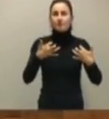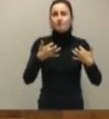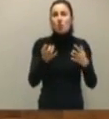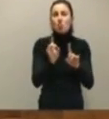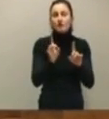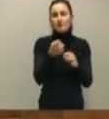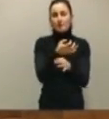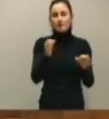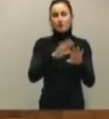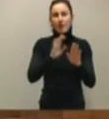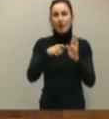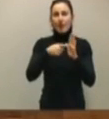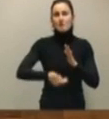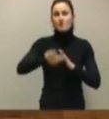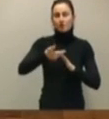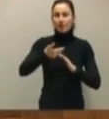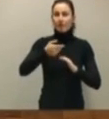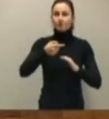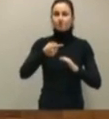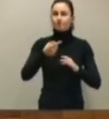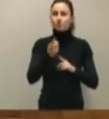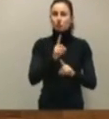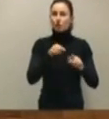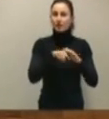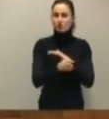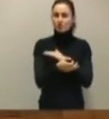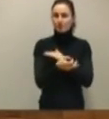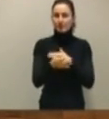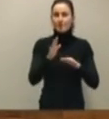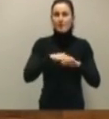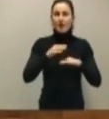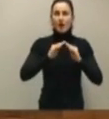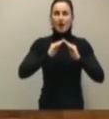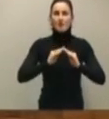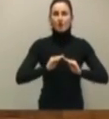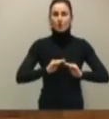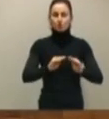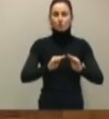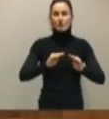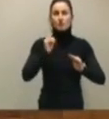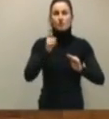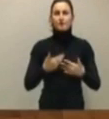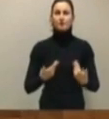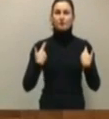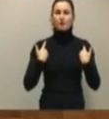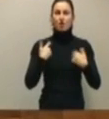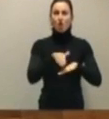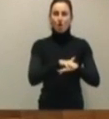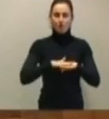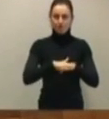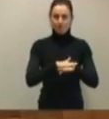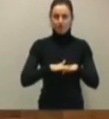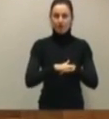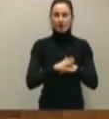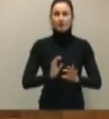para una ley de esta importancia. La iniciativa para su elaboración corresponde únicamente al Gobierno y